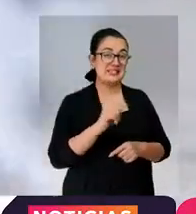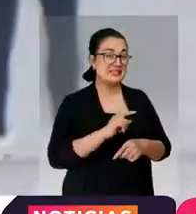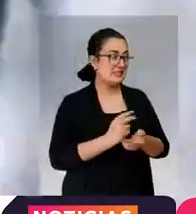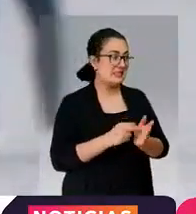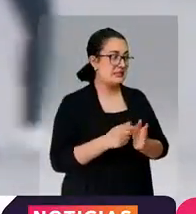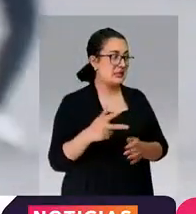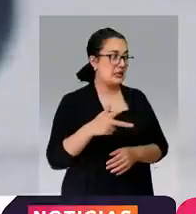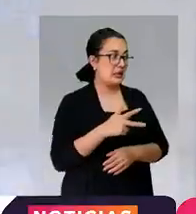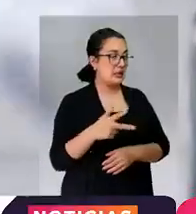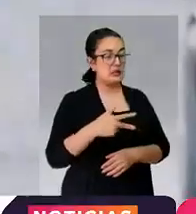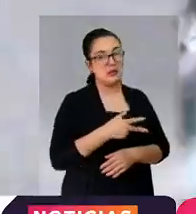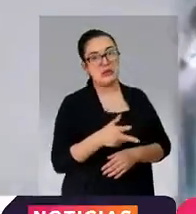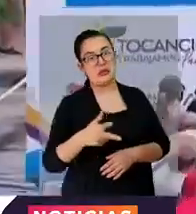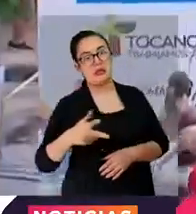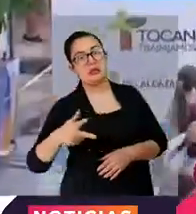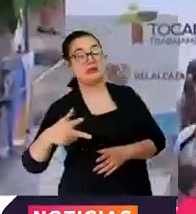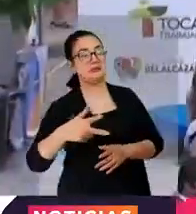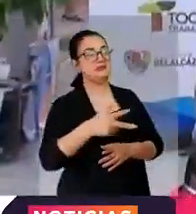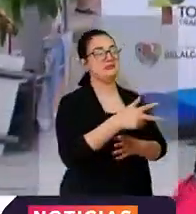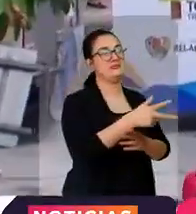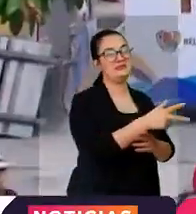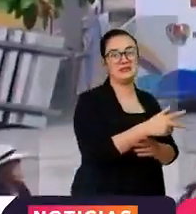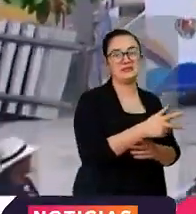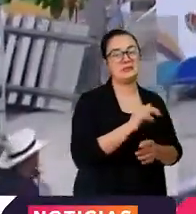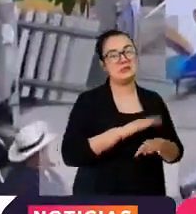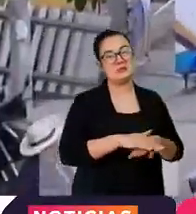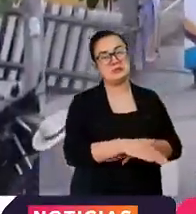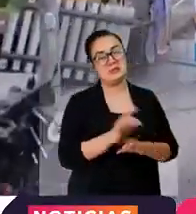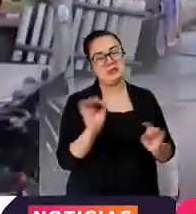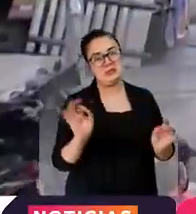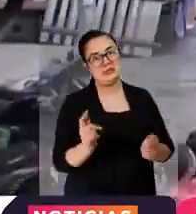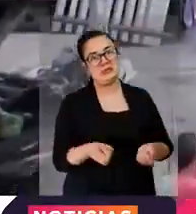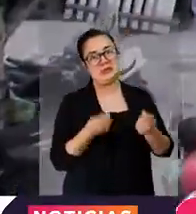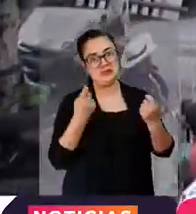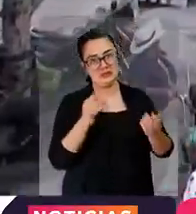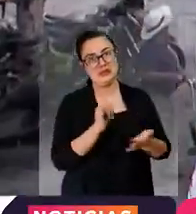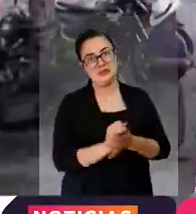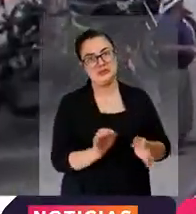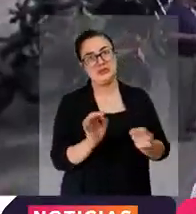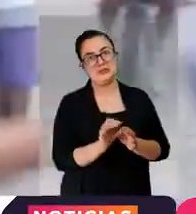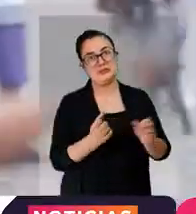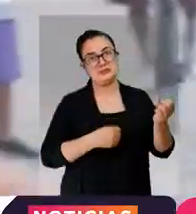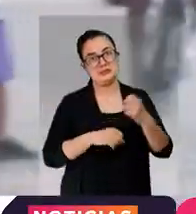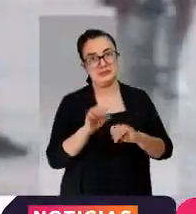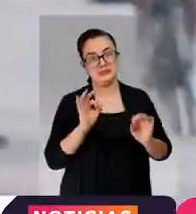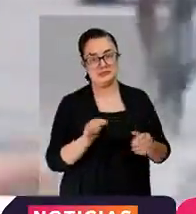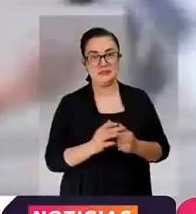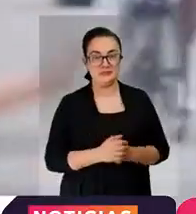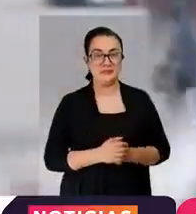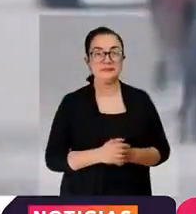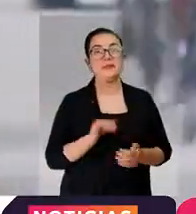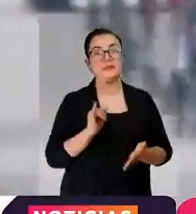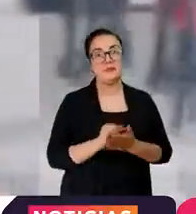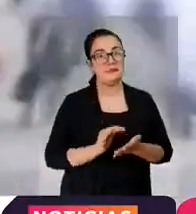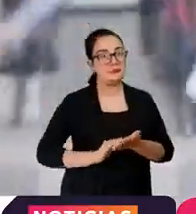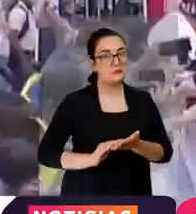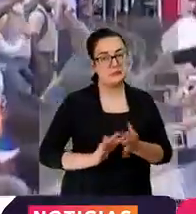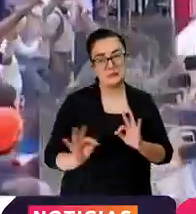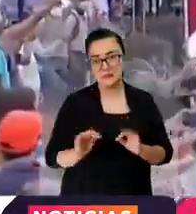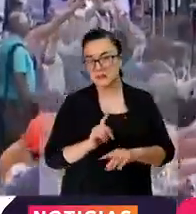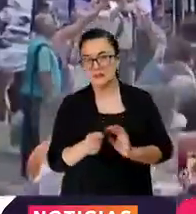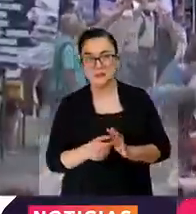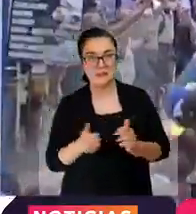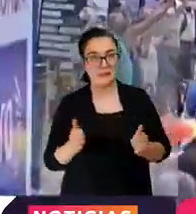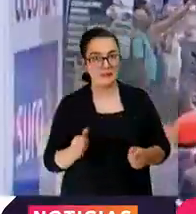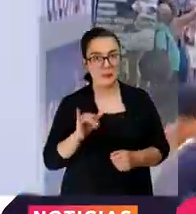ahí veíamos, pero sin consecuencias que lamentar y logró quedarse con la victoria. La general, sin modificaciones importantes, y Juan